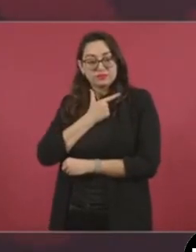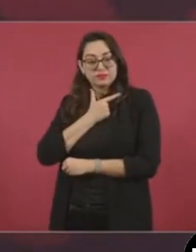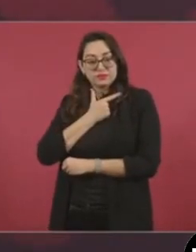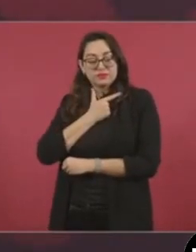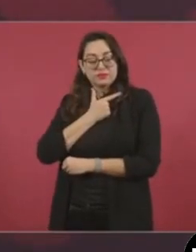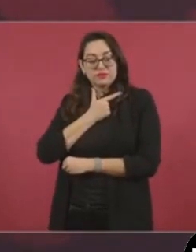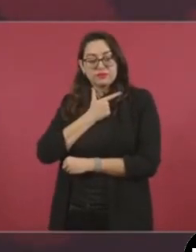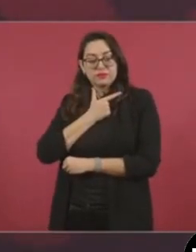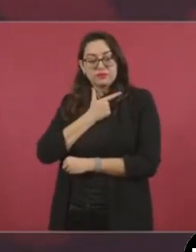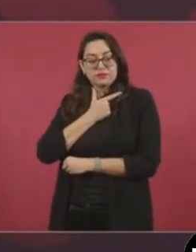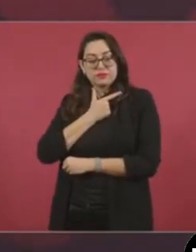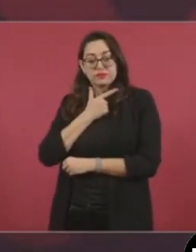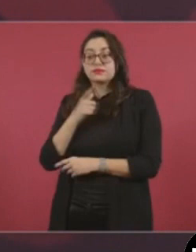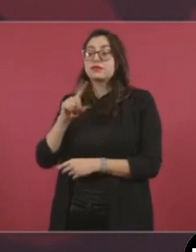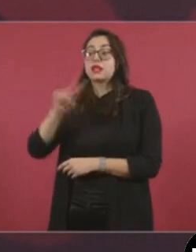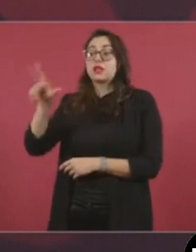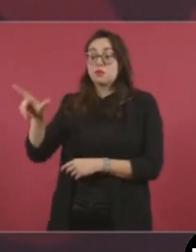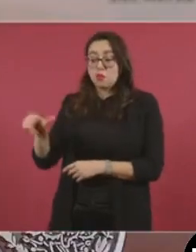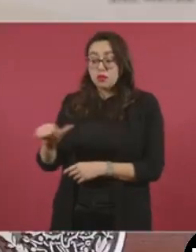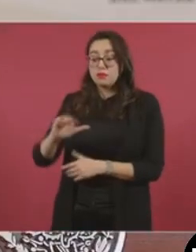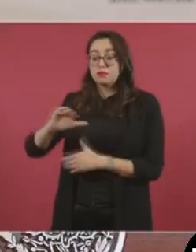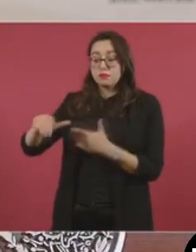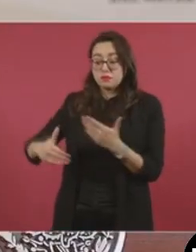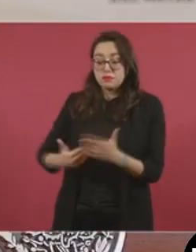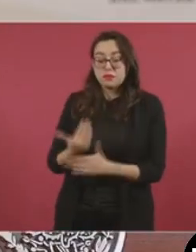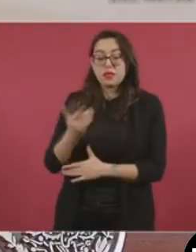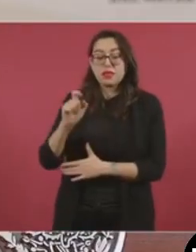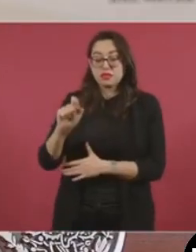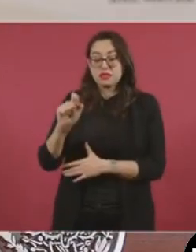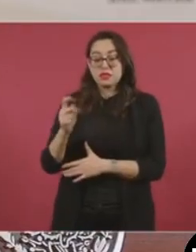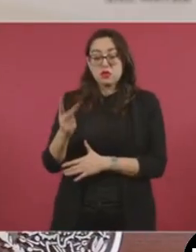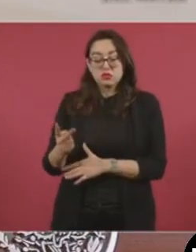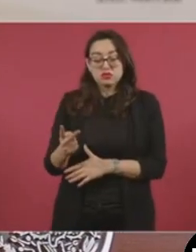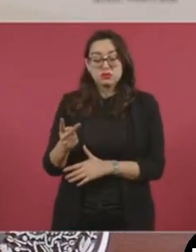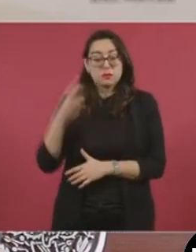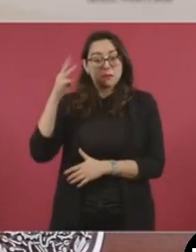21 de marzo, y él salió al día siguiente temprano a una gira,